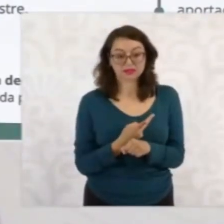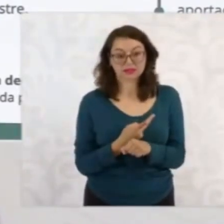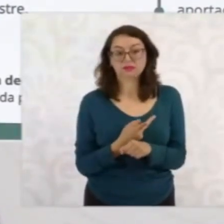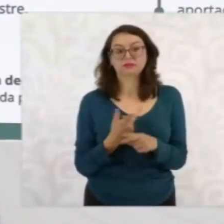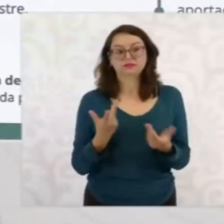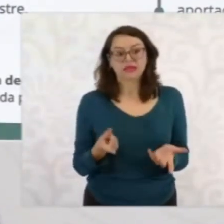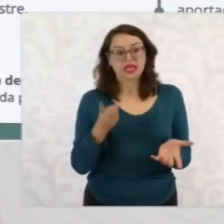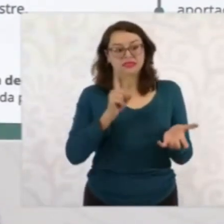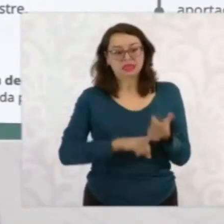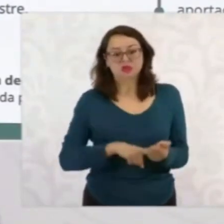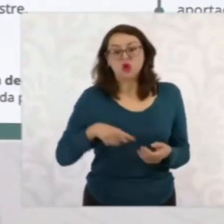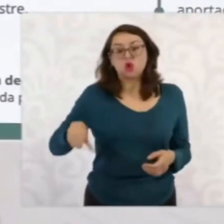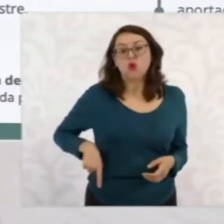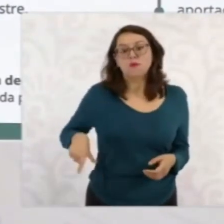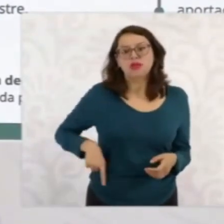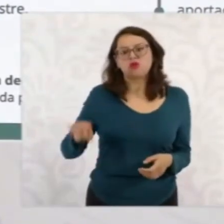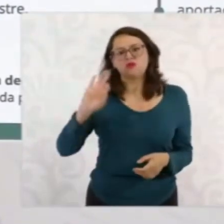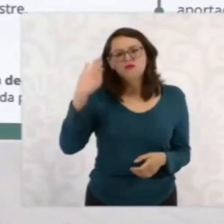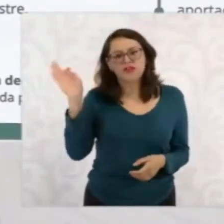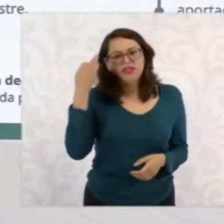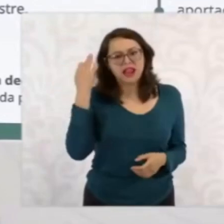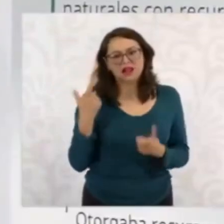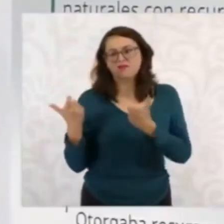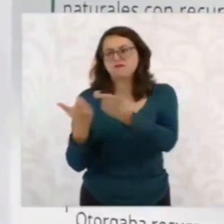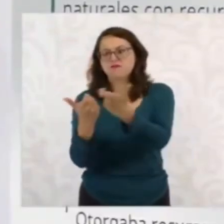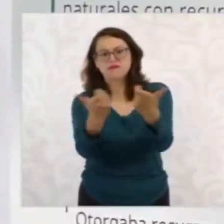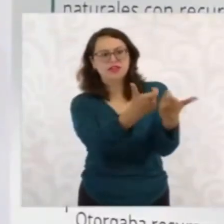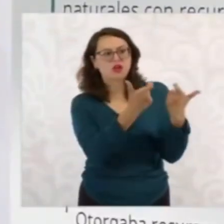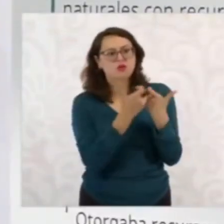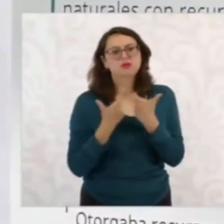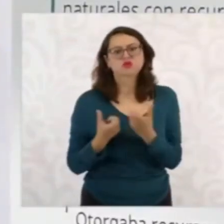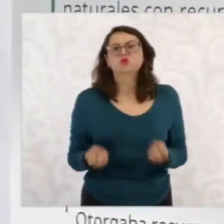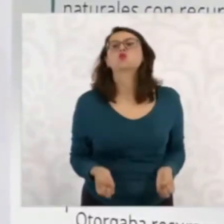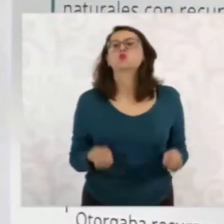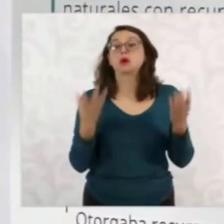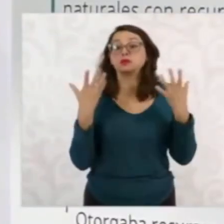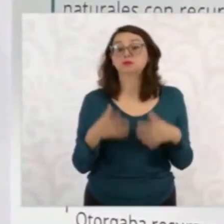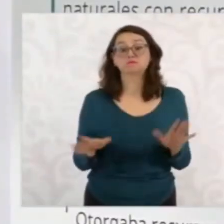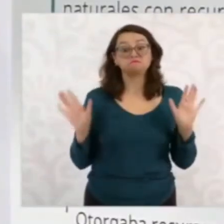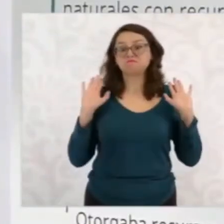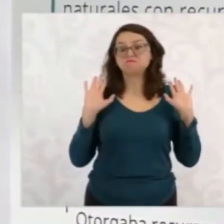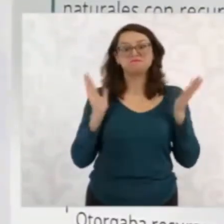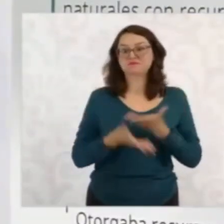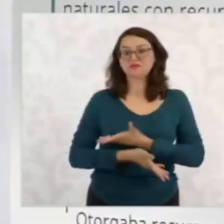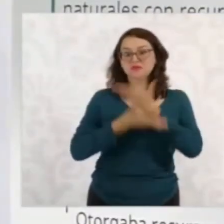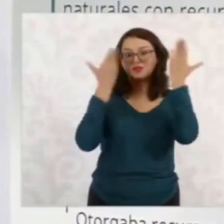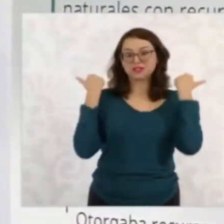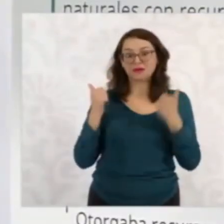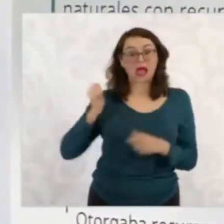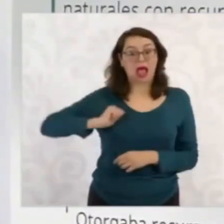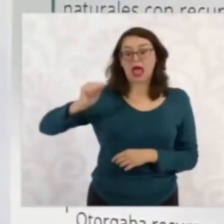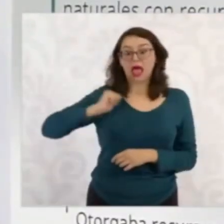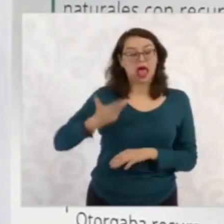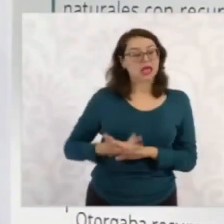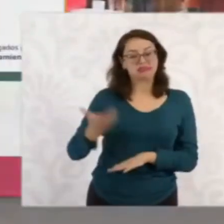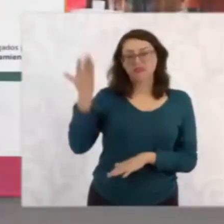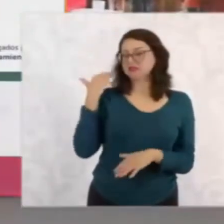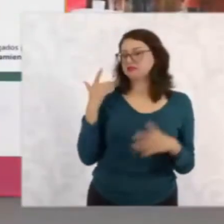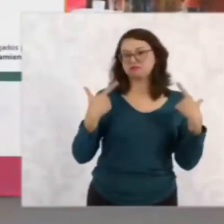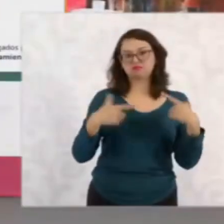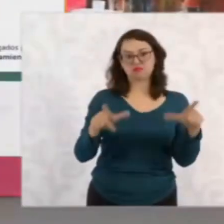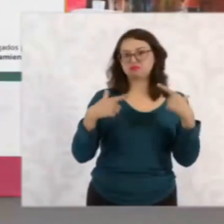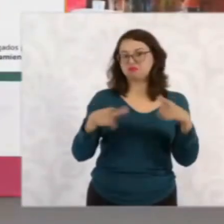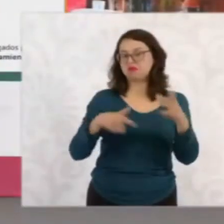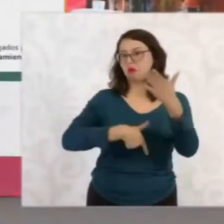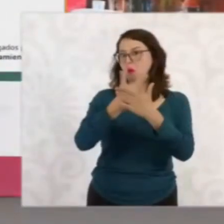el conocimiento el gobierno federal de cuántos fideicomisos públicos había. Si ustedes revisan cuentas públicas viejas, no se publicaban los